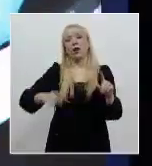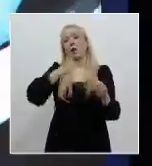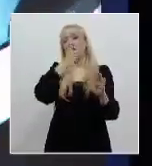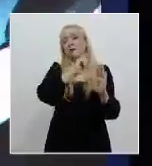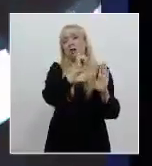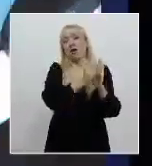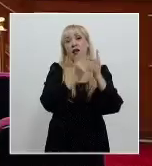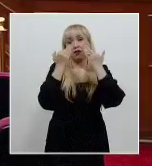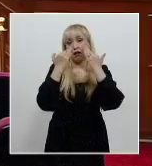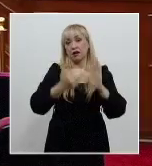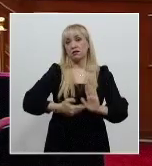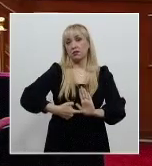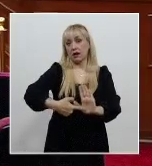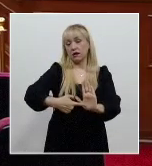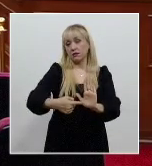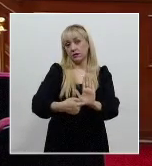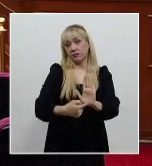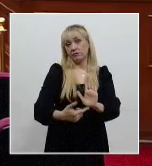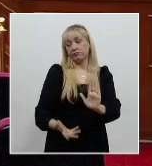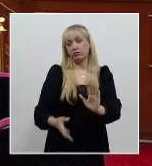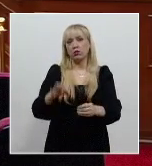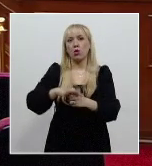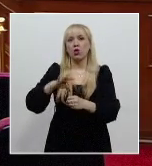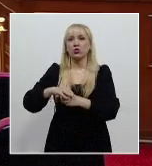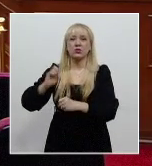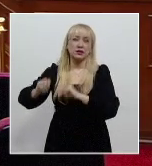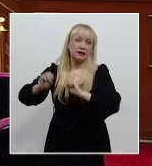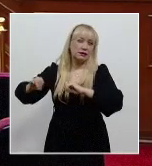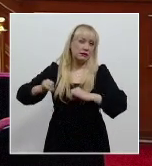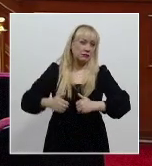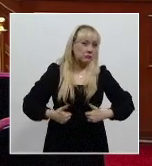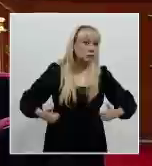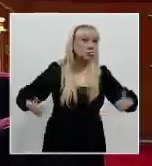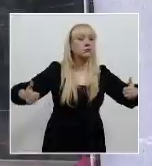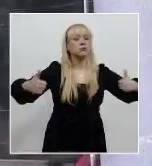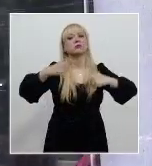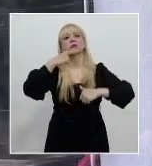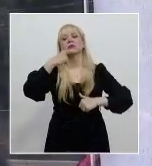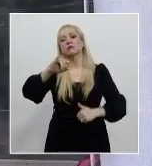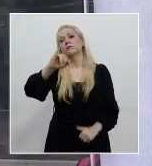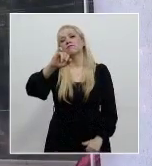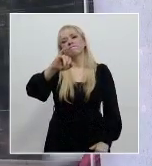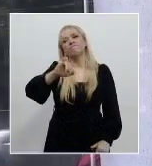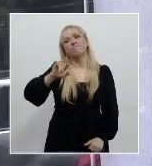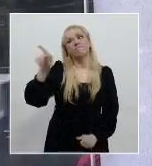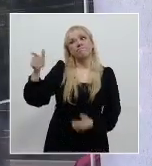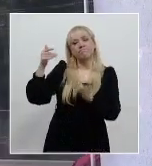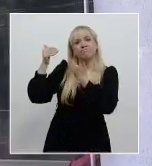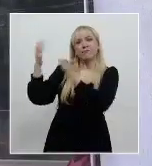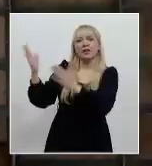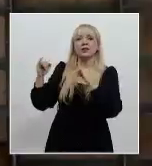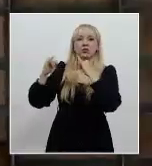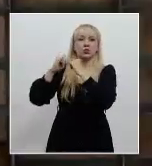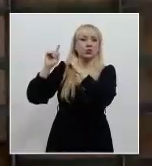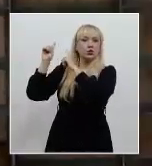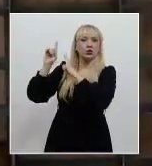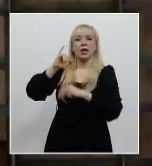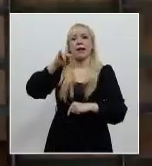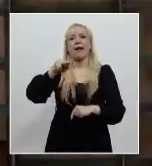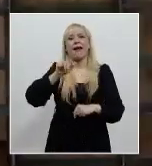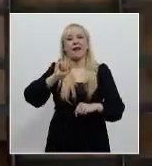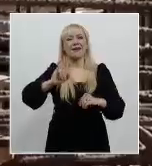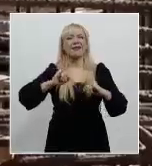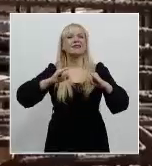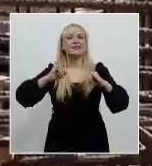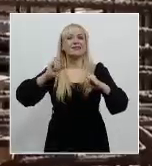Transparencia. Por mayoría de votos, el Pleno de la Corte confirmó la resolución del INAI que ordena a la Secretaría de la